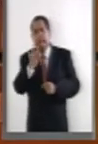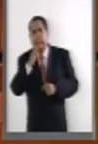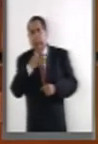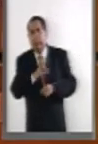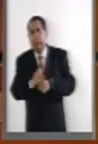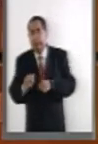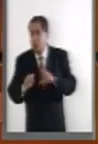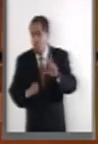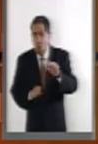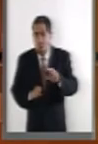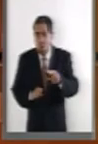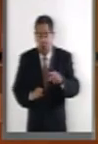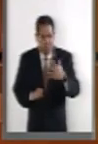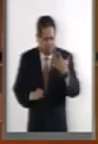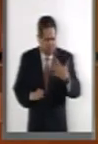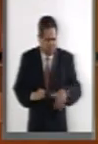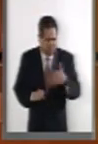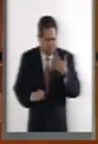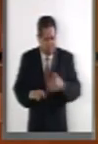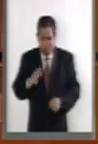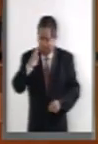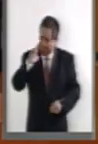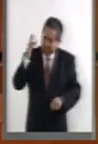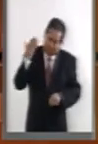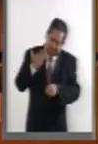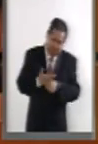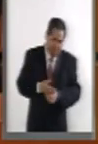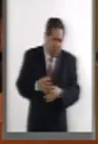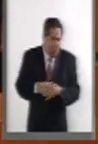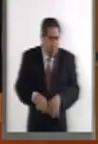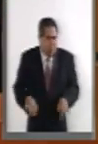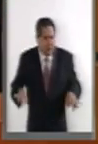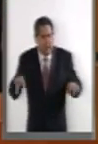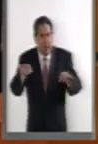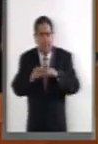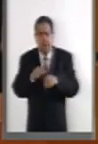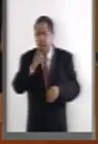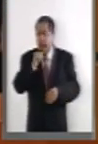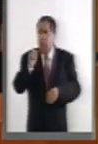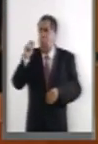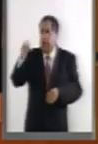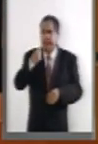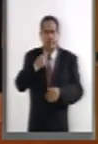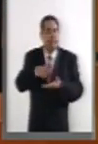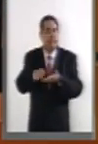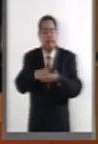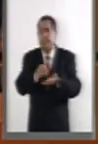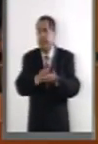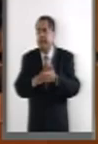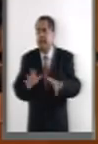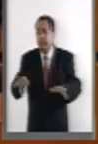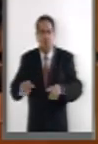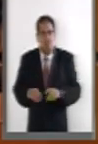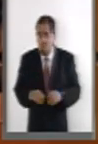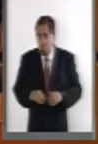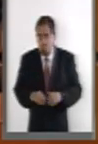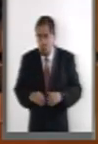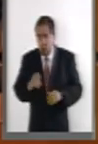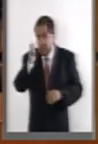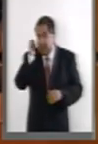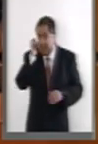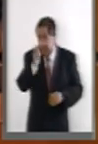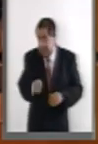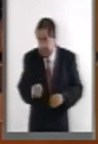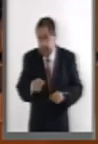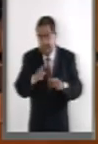no es una tarea simple y de trámite, que es la posibilidad de